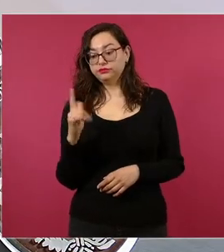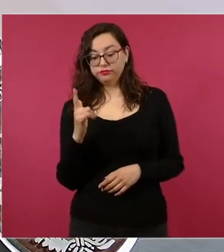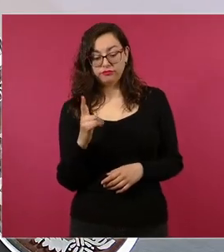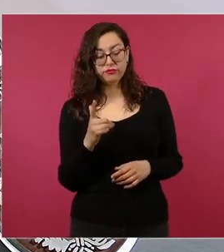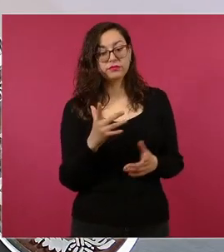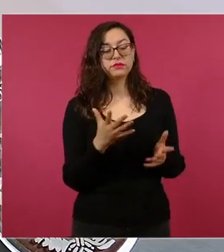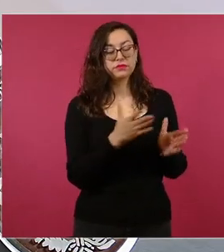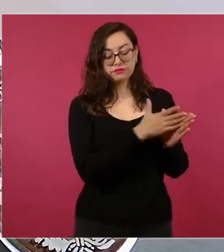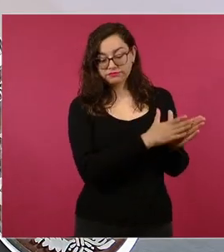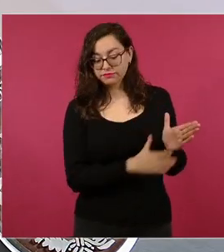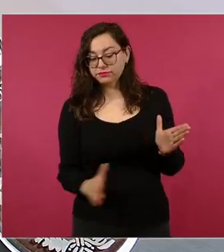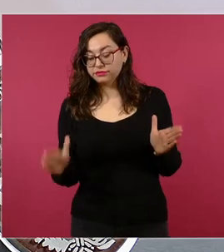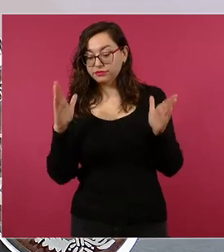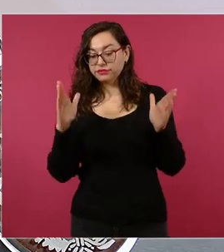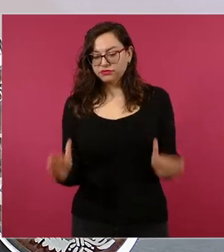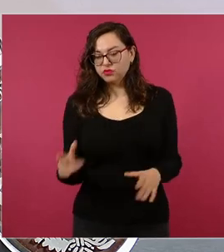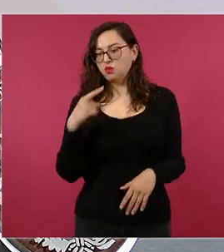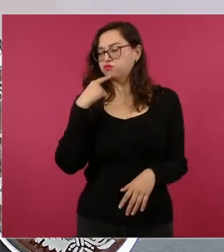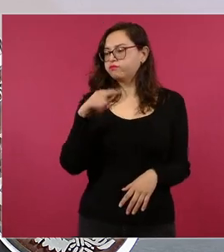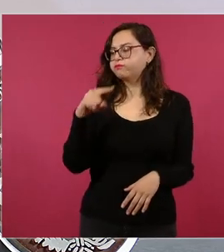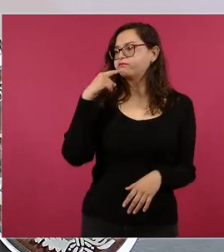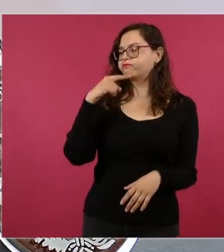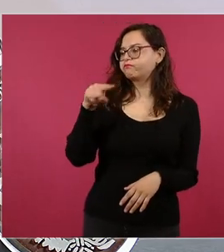261 denuncias,